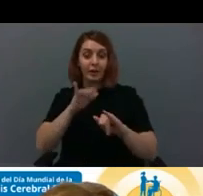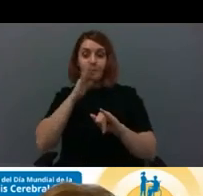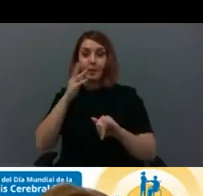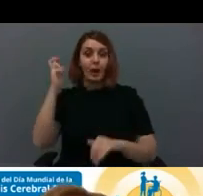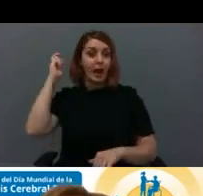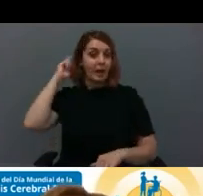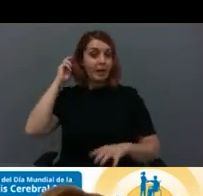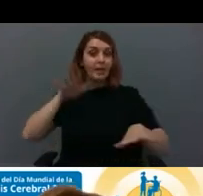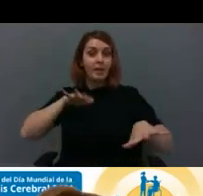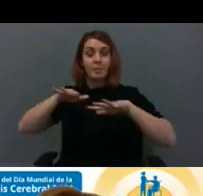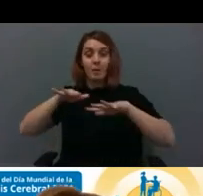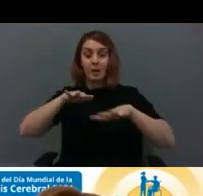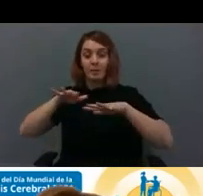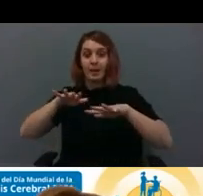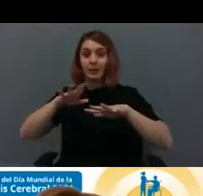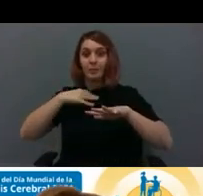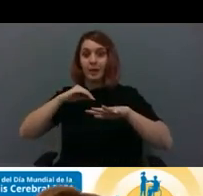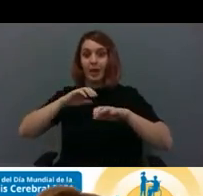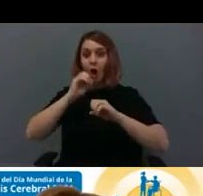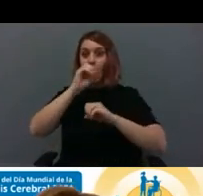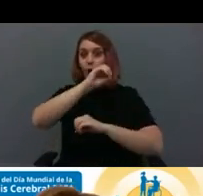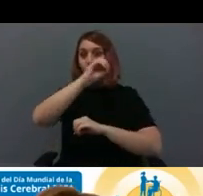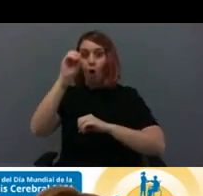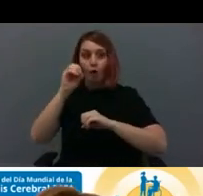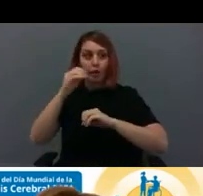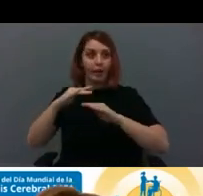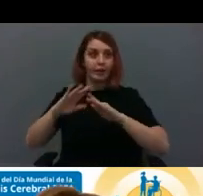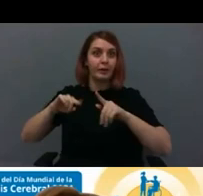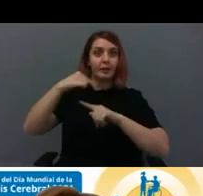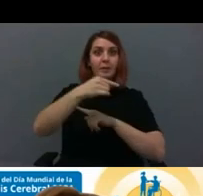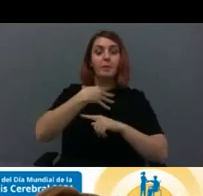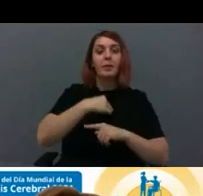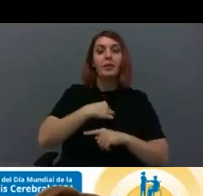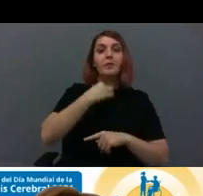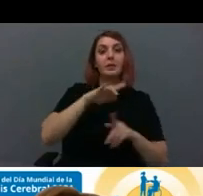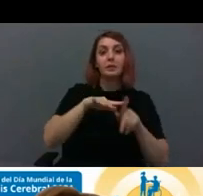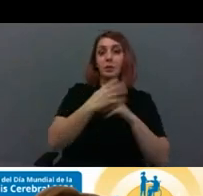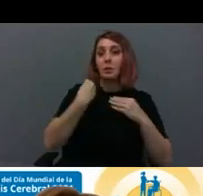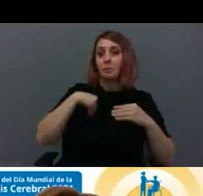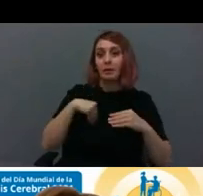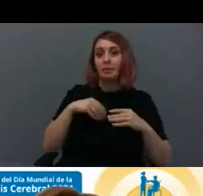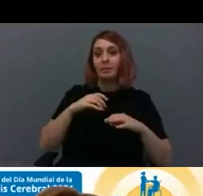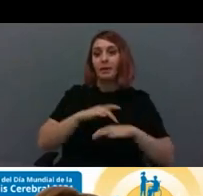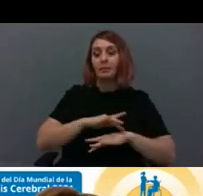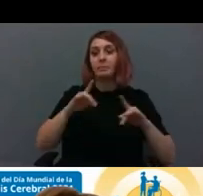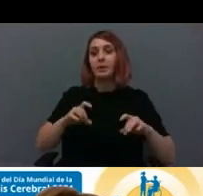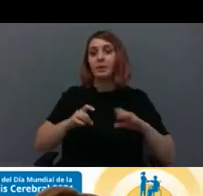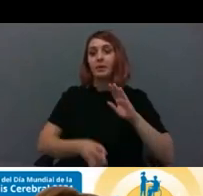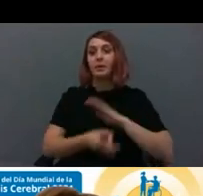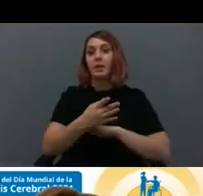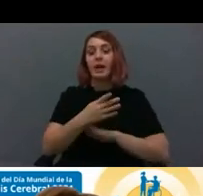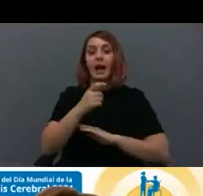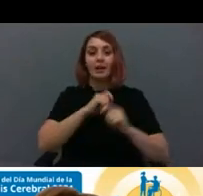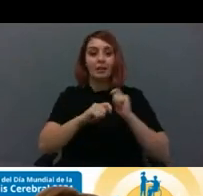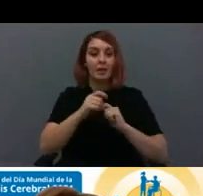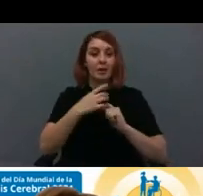tu experiencia de Auna, que puedas llevar a voces de otras mujeres en la misma situación y constituir una asociación, bueno, es que es súper bonito lo que